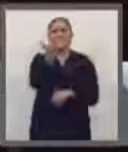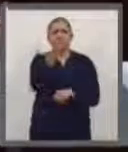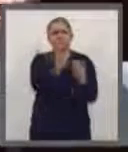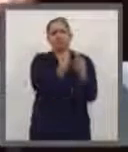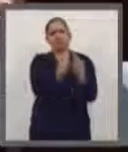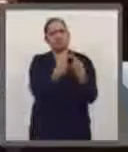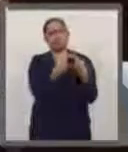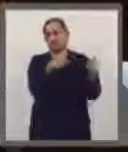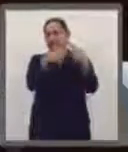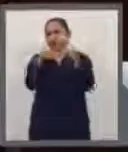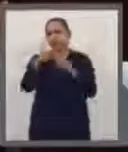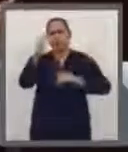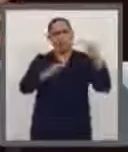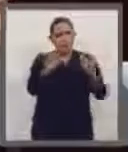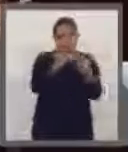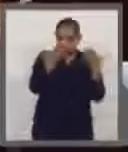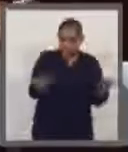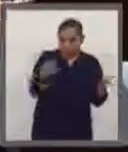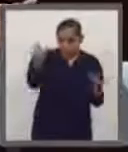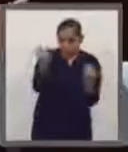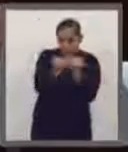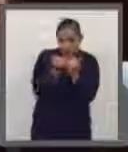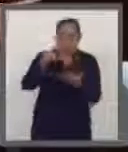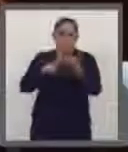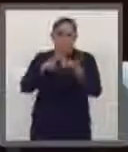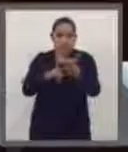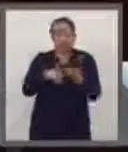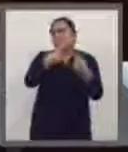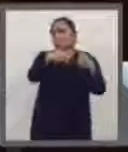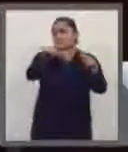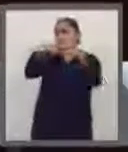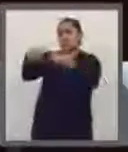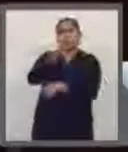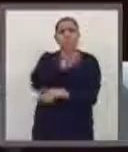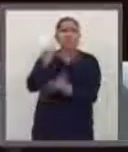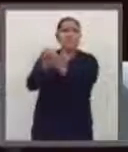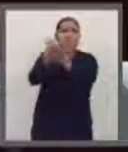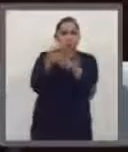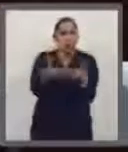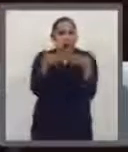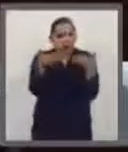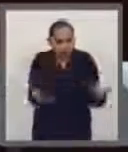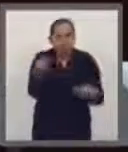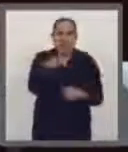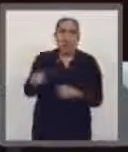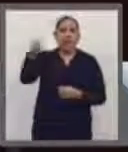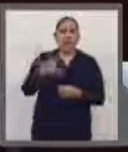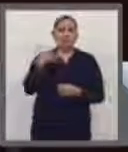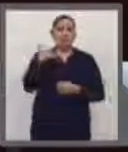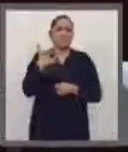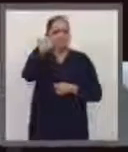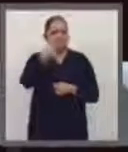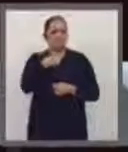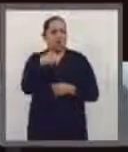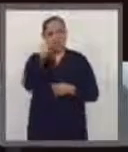las revalidaciones de estudios, y se abre pues al negocio de las revalidaciones a modo